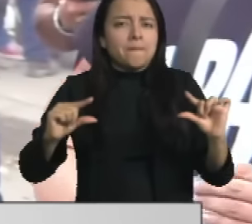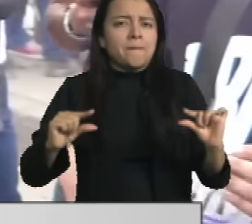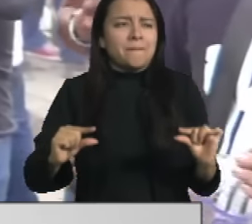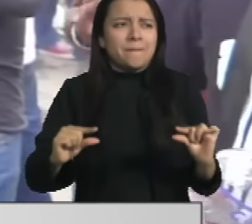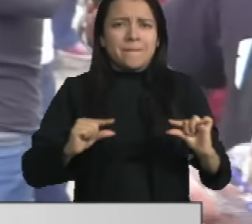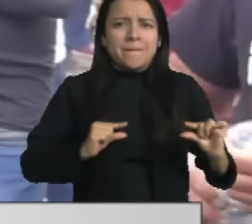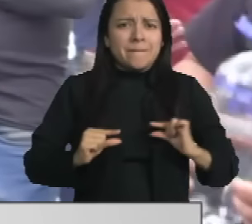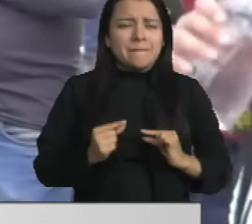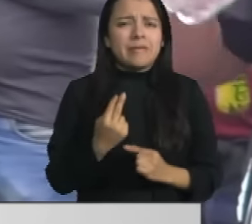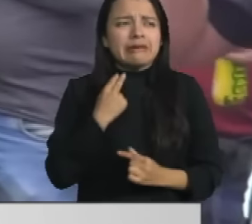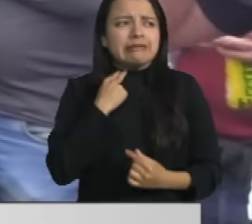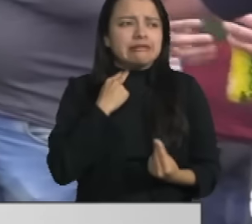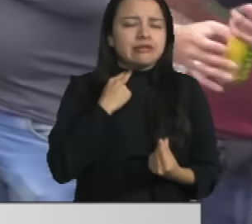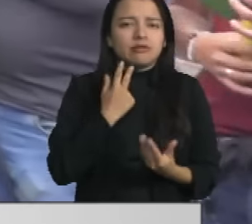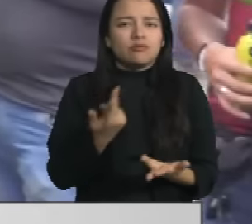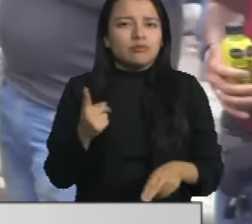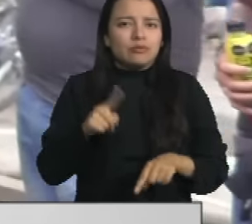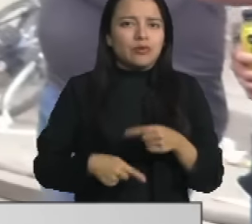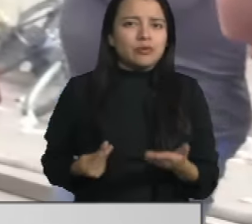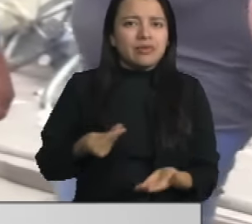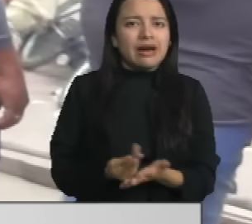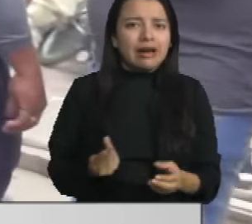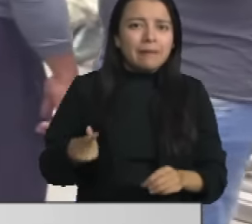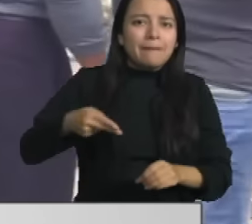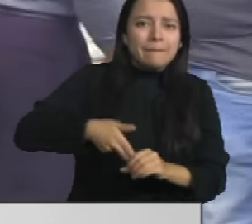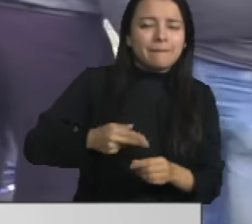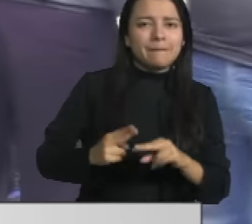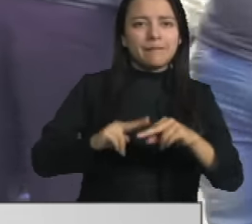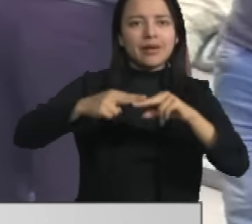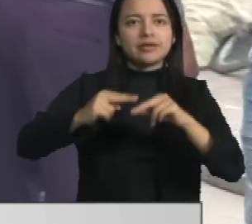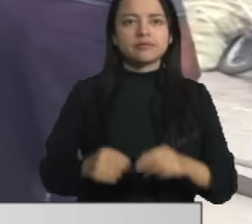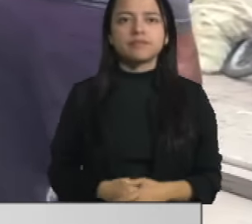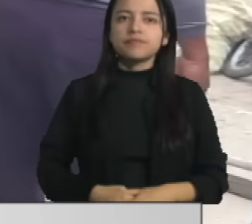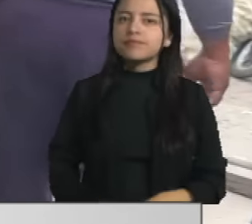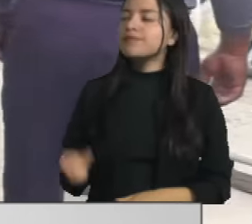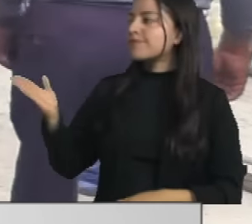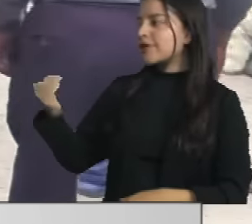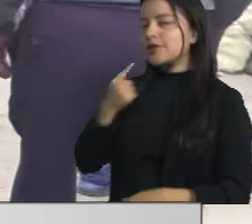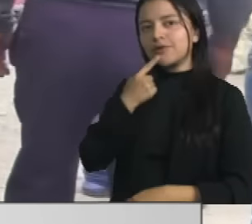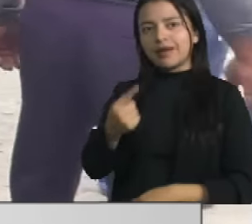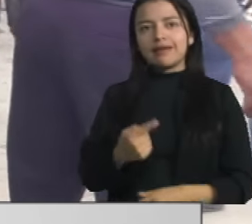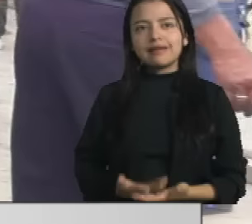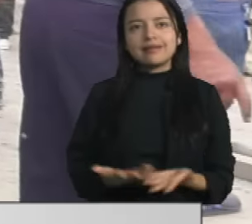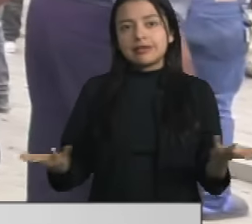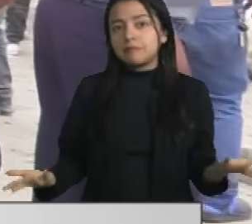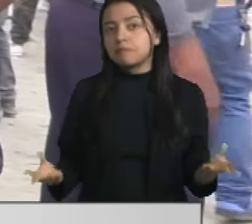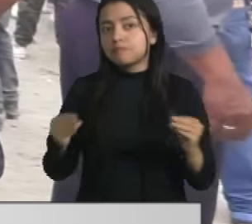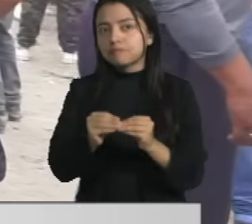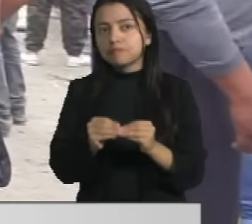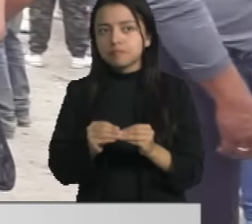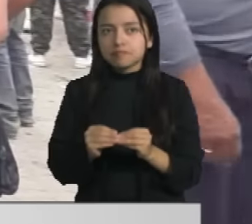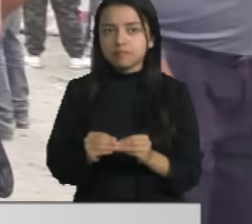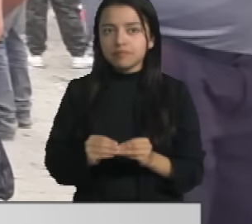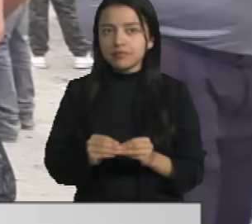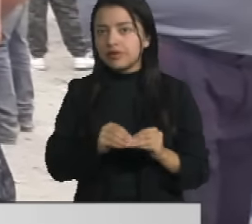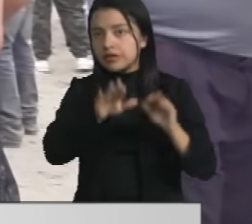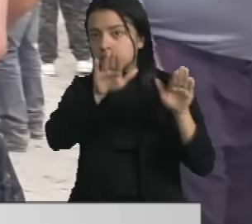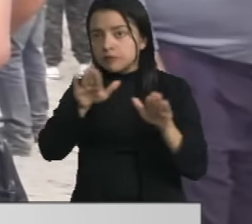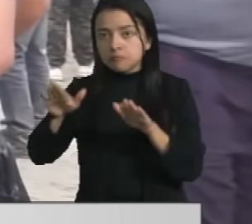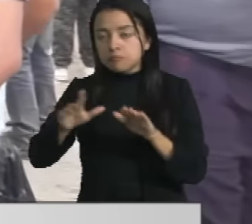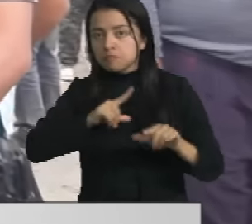haya una respuesta como ellos la quieren por parte del gobierno nacional, especialmente del Ministerio de Transporte. Otra de las voces aquí de las personas